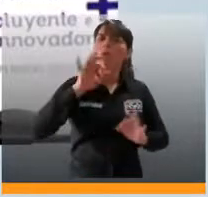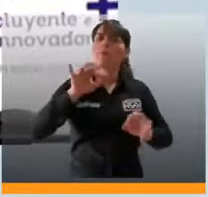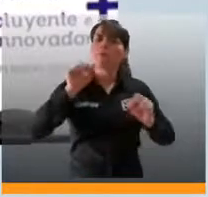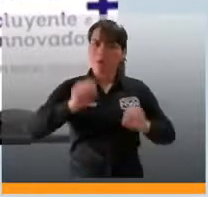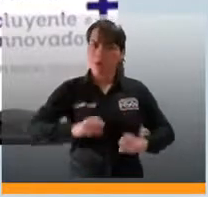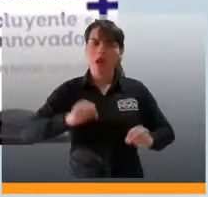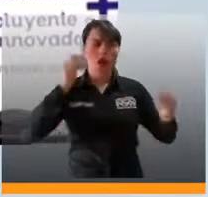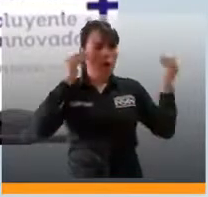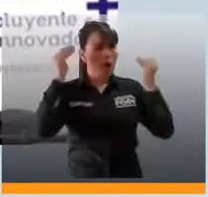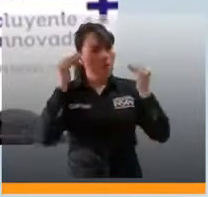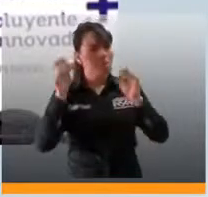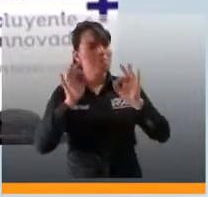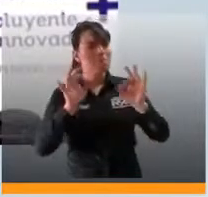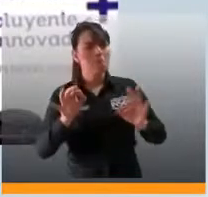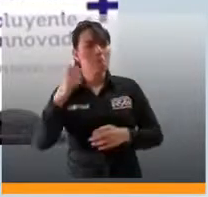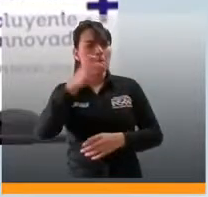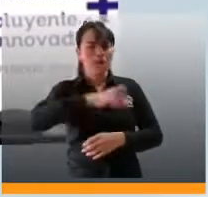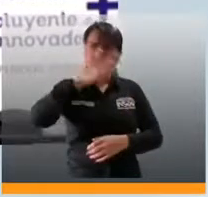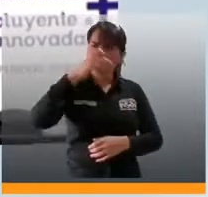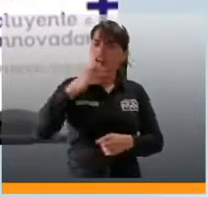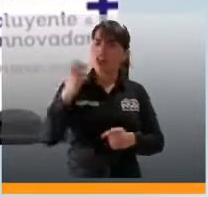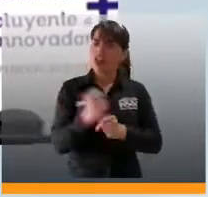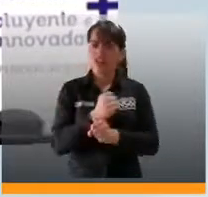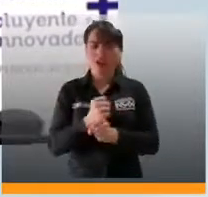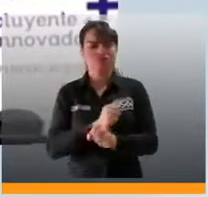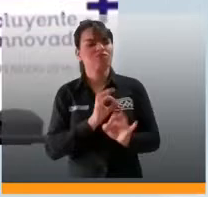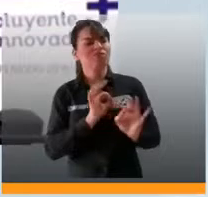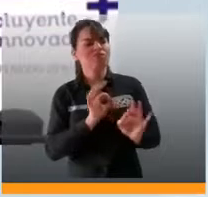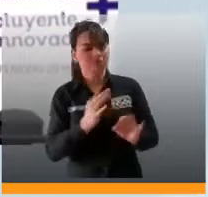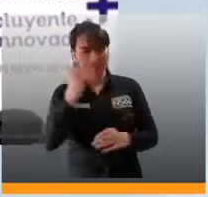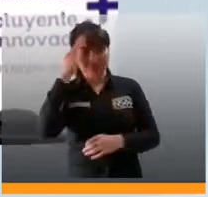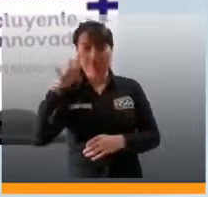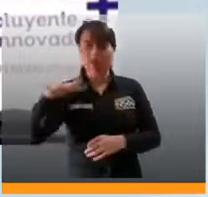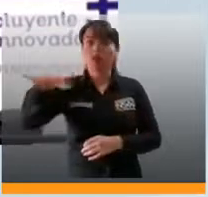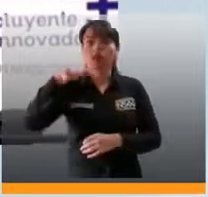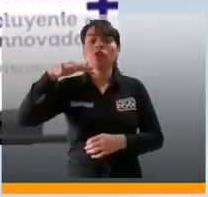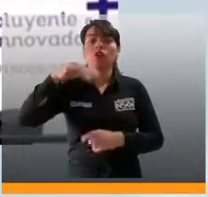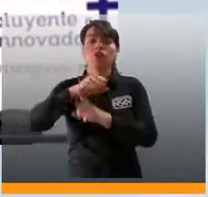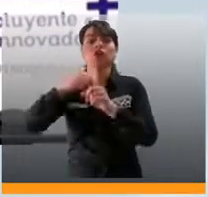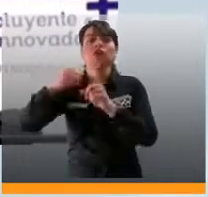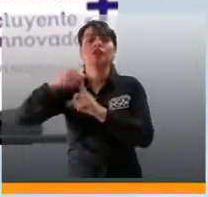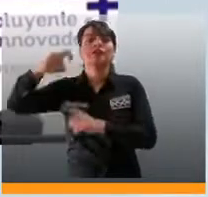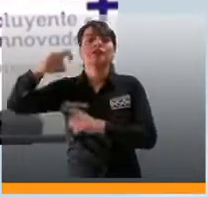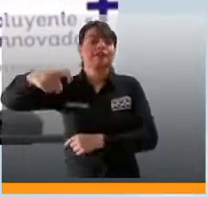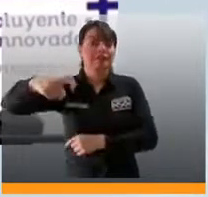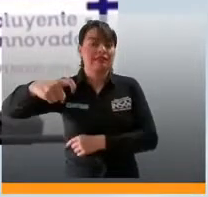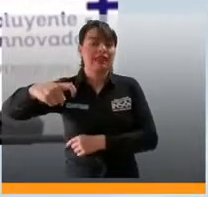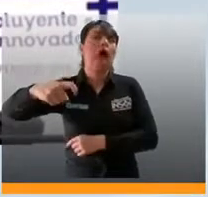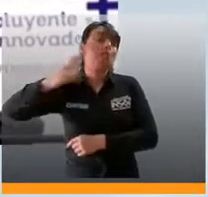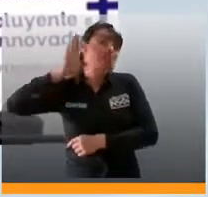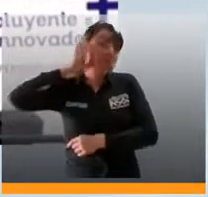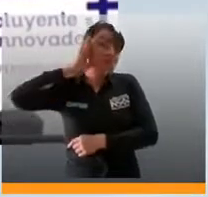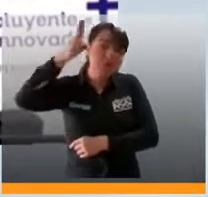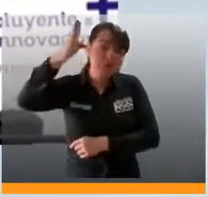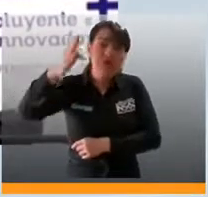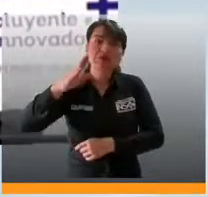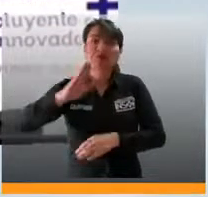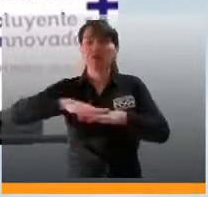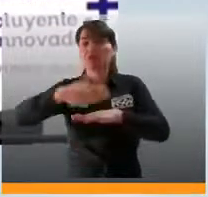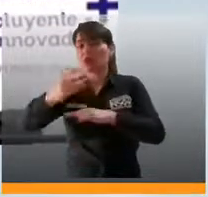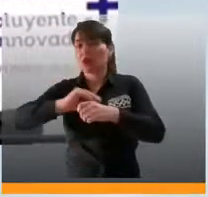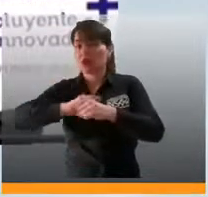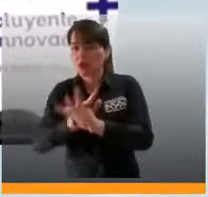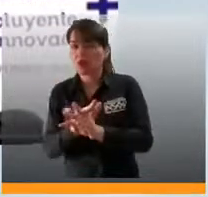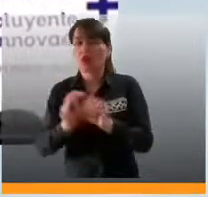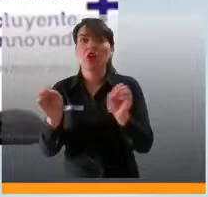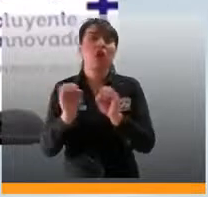profesionales y personales que requiere ya una sociedad luego post-COVID, en la nueva realidad, en la nueva normalidad, en la